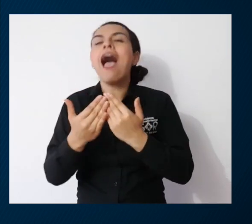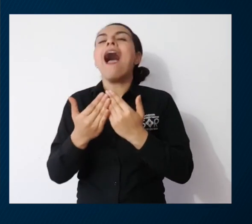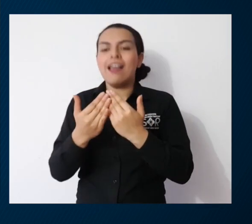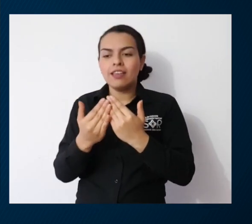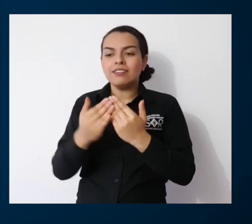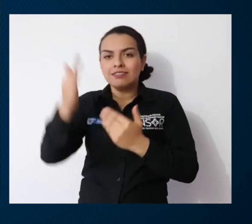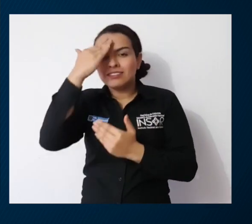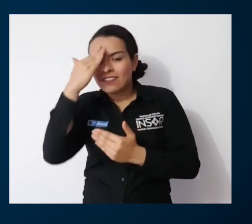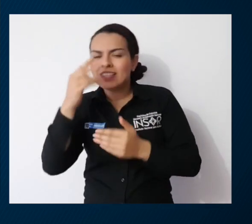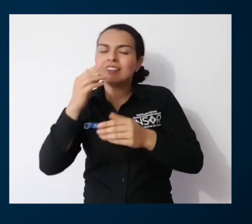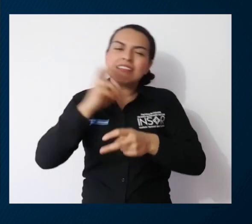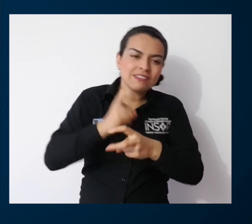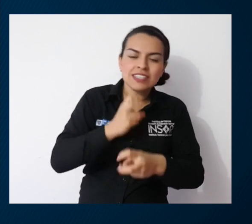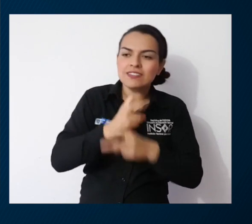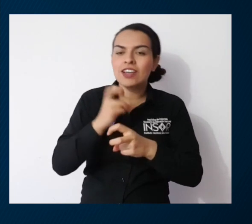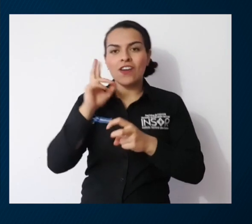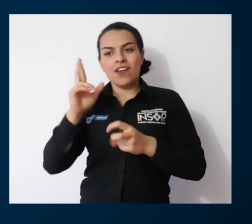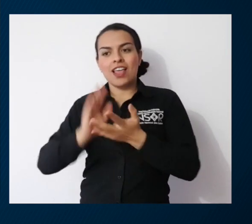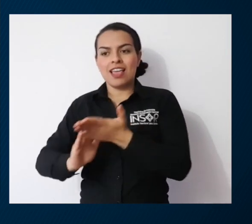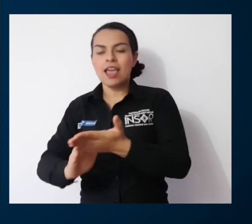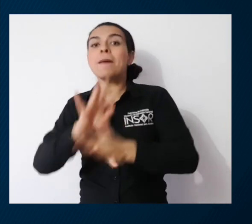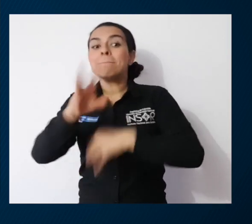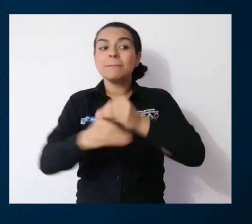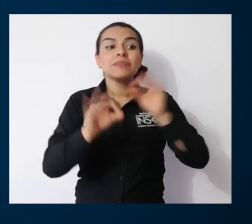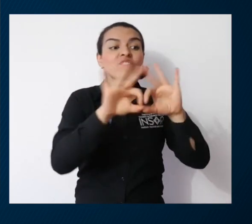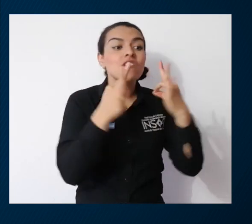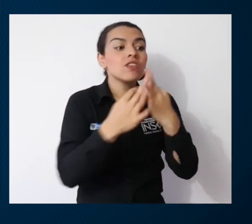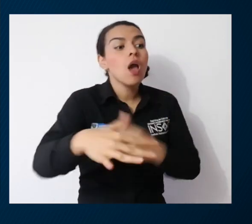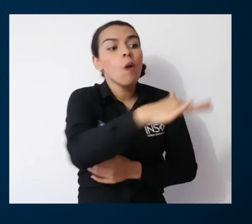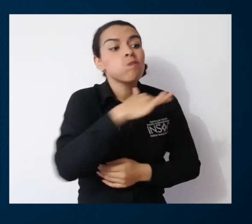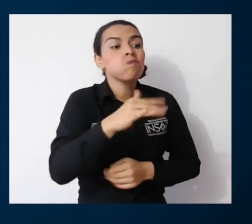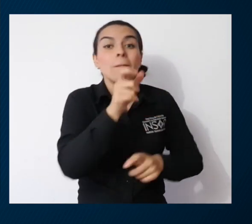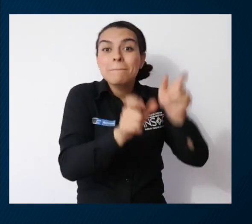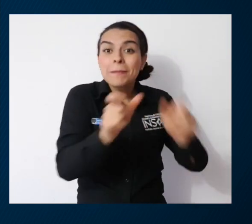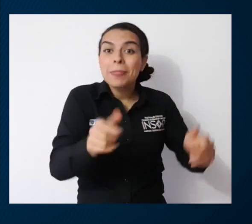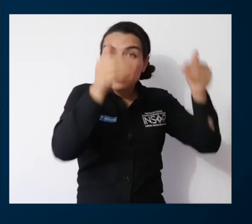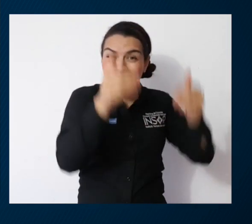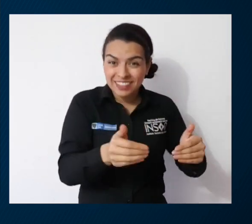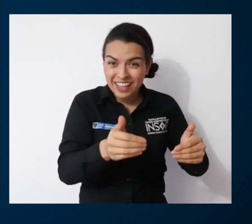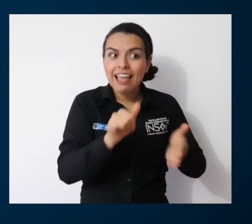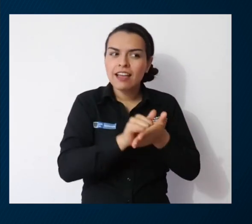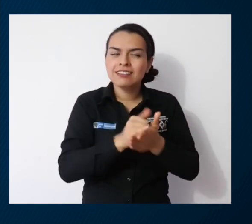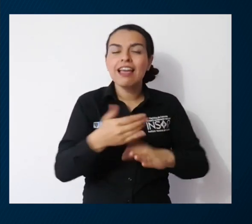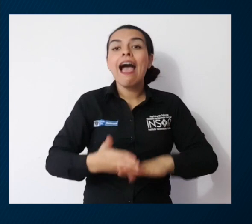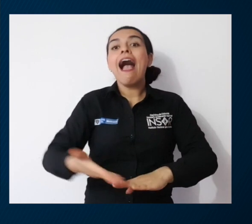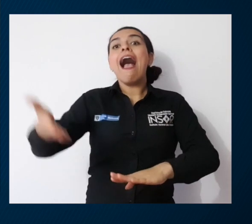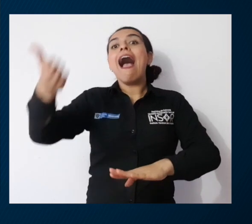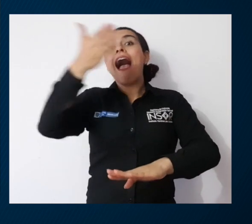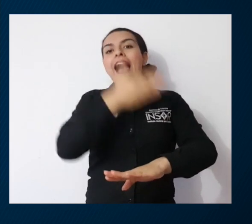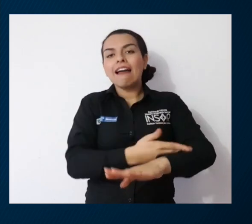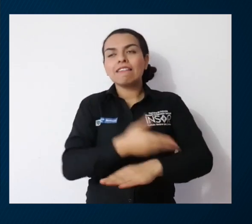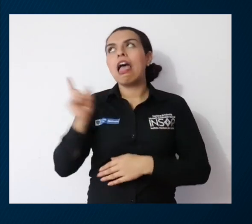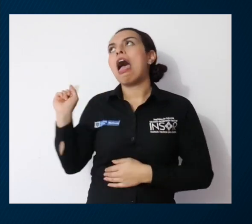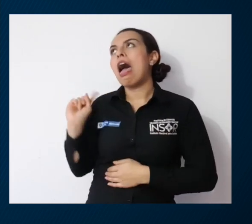crisis. Pero las familias con discapacidad sí aprenden una cosa fundamental, y era que muchas de las excusas que habían escuchado a lo largo de los